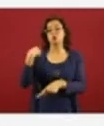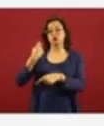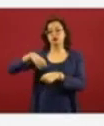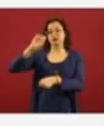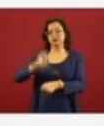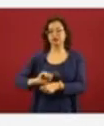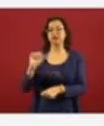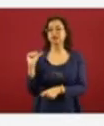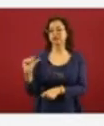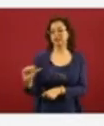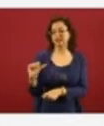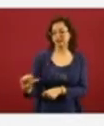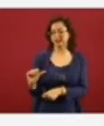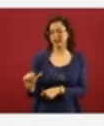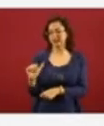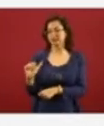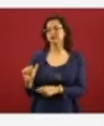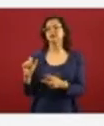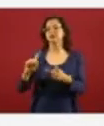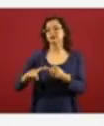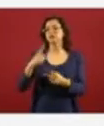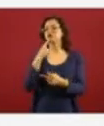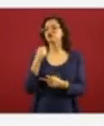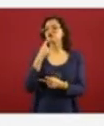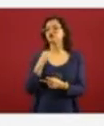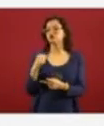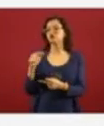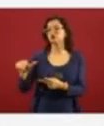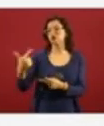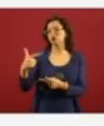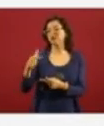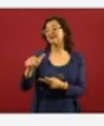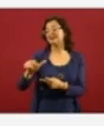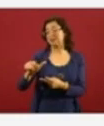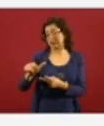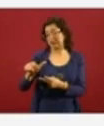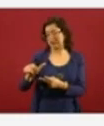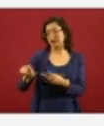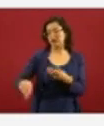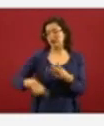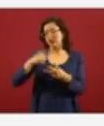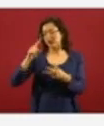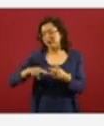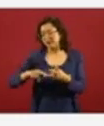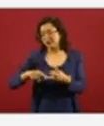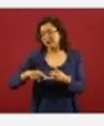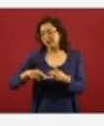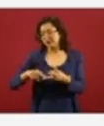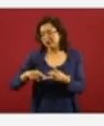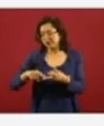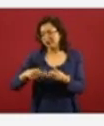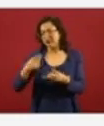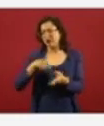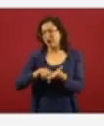13 centavos la regular, 17 pesos con 42 centavos la premium y 19 pesos con